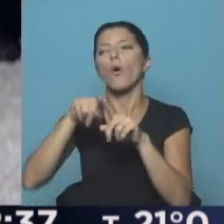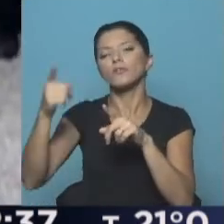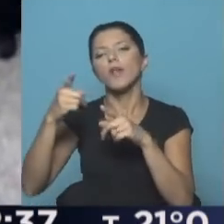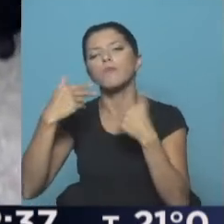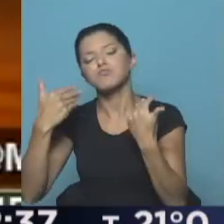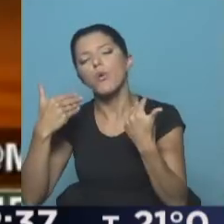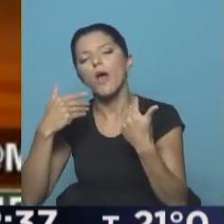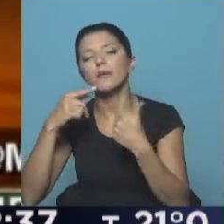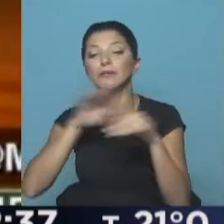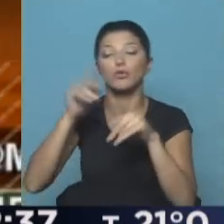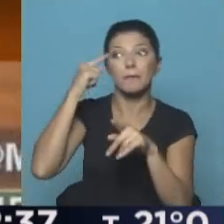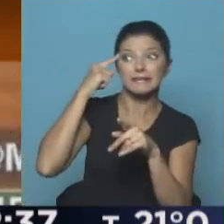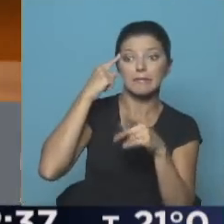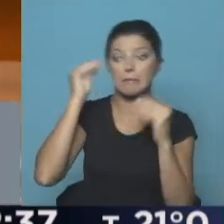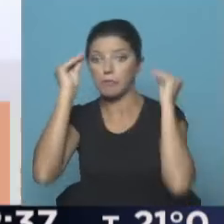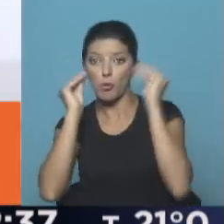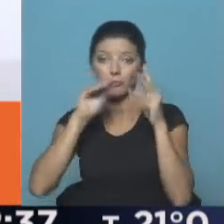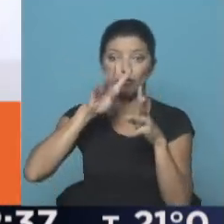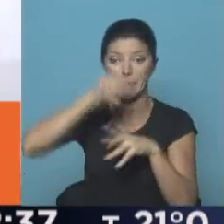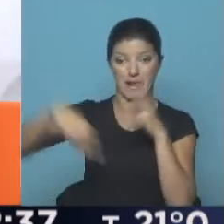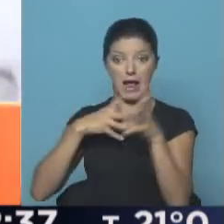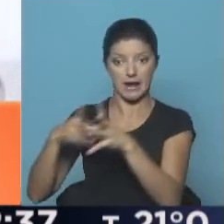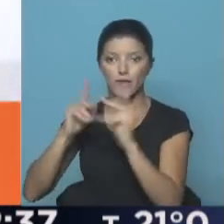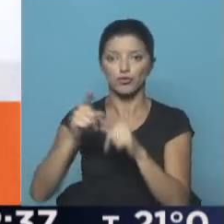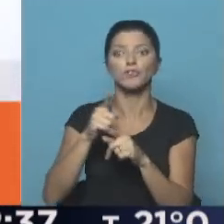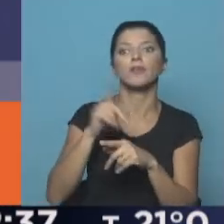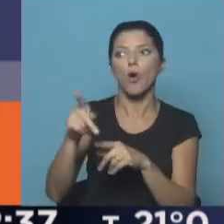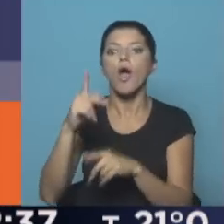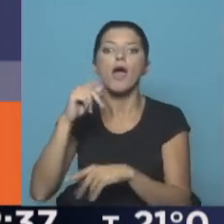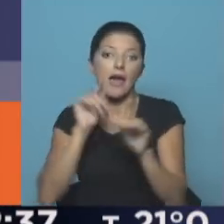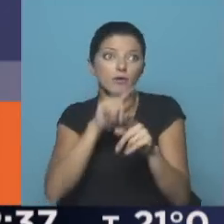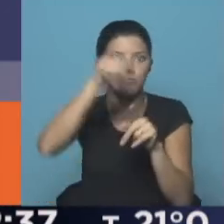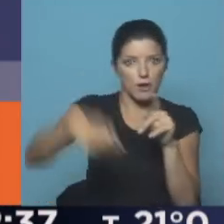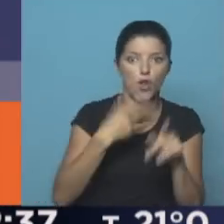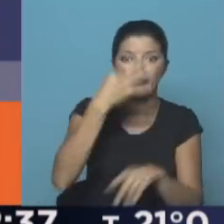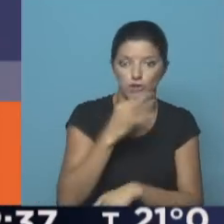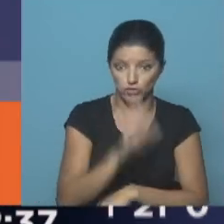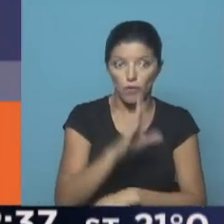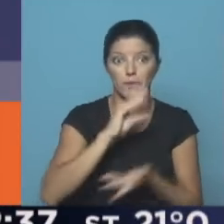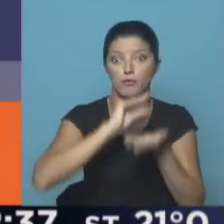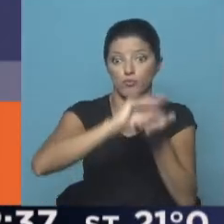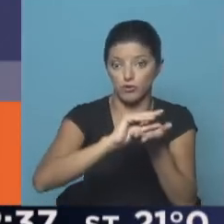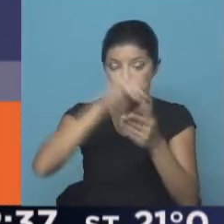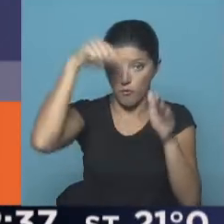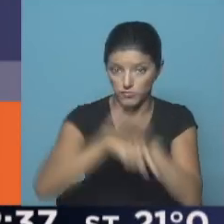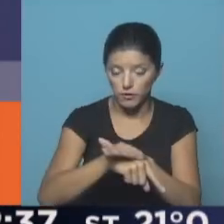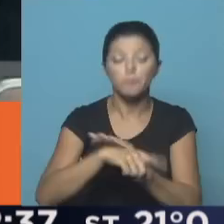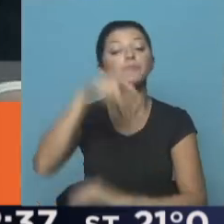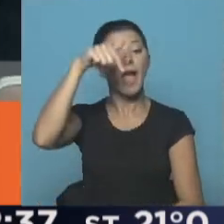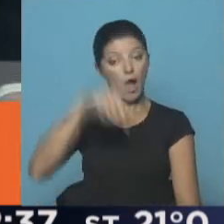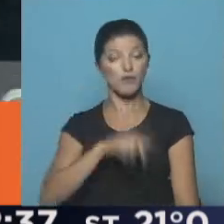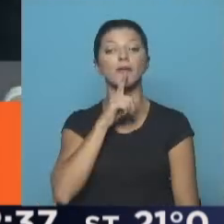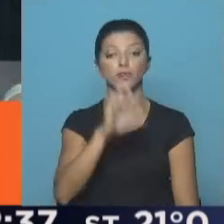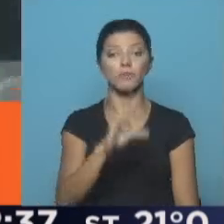alguna incursión bélica y se planteó de ese modo. En este momento, Donald Trump ha aumentado 50.000 millones de dólares el